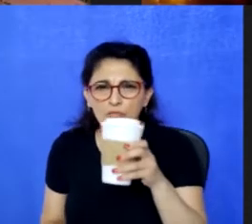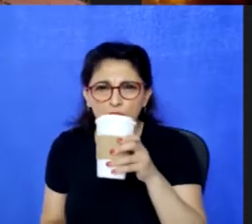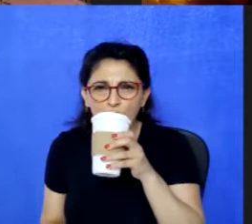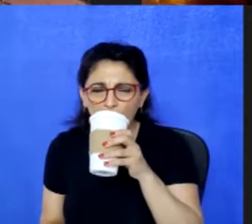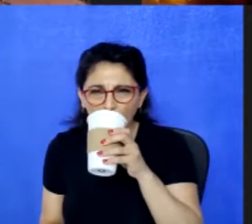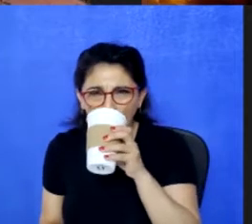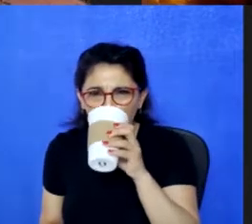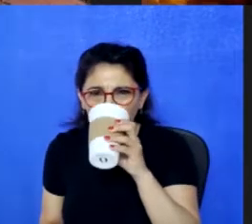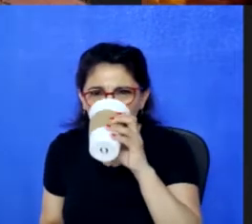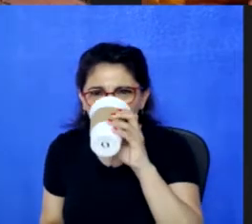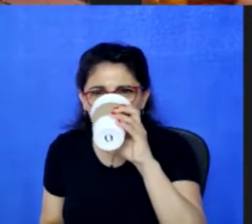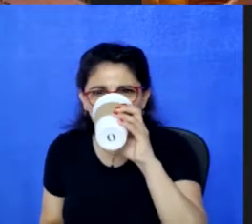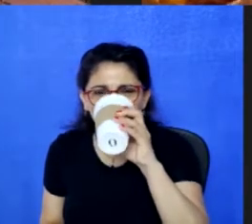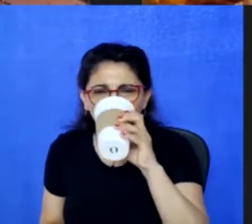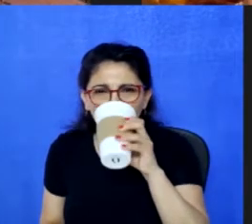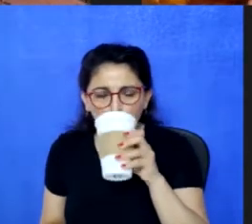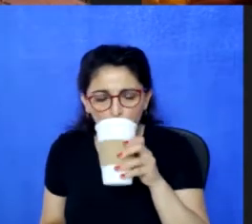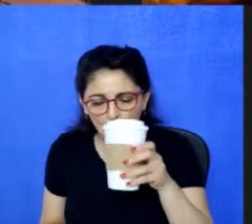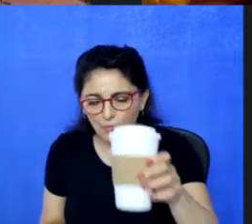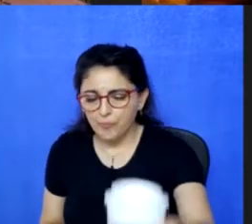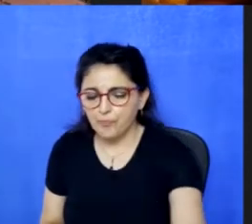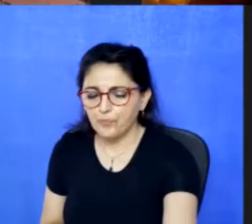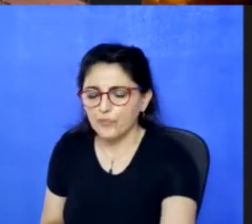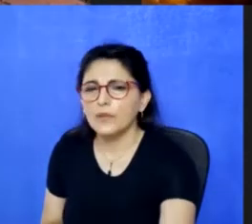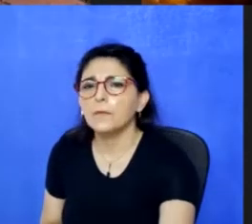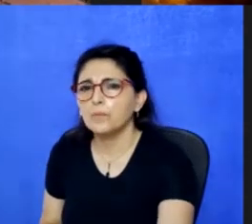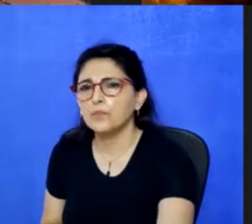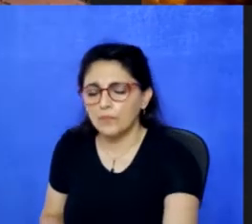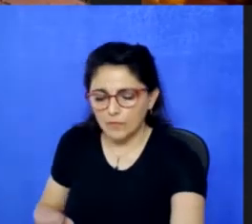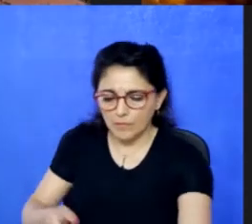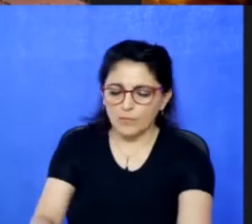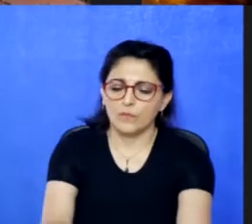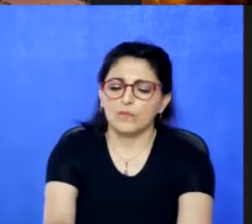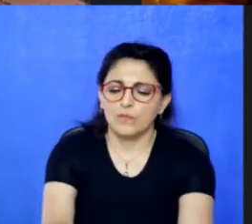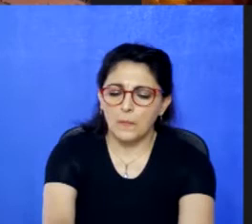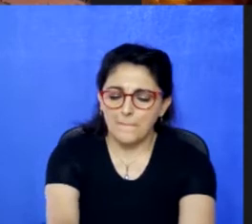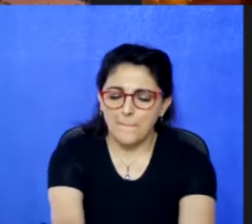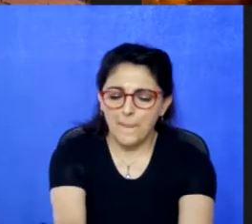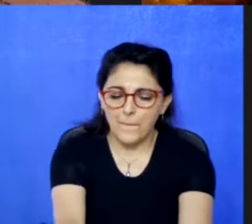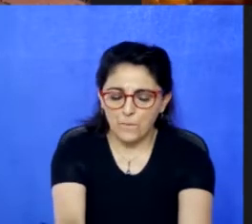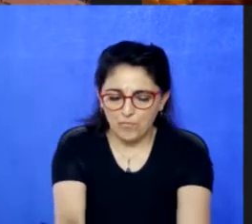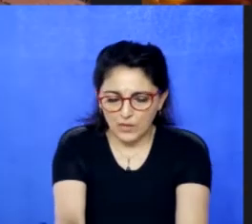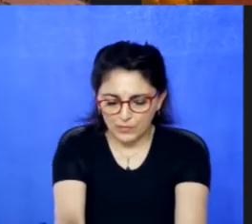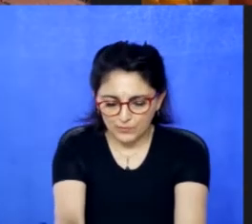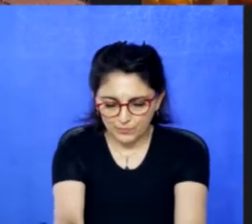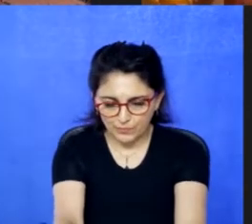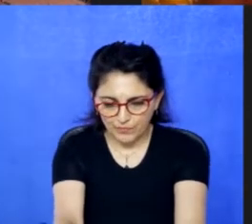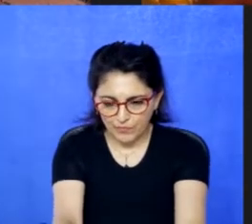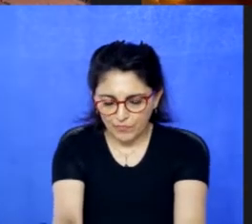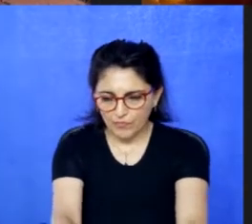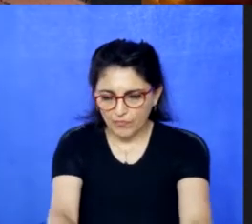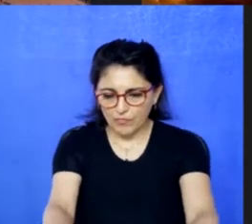desayuno la granita de café o de frutilla, que es hielo con azúcar